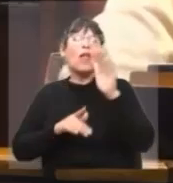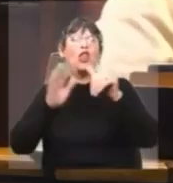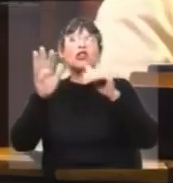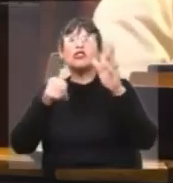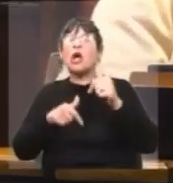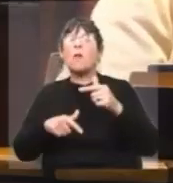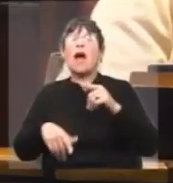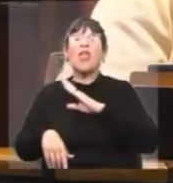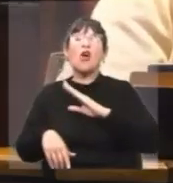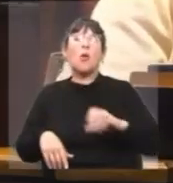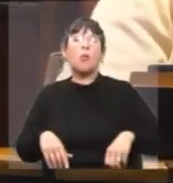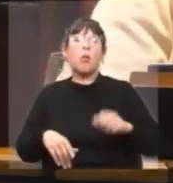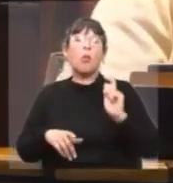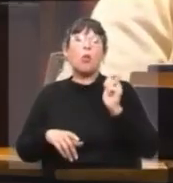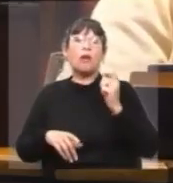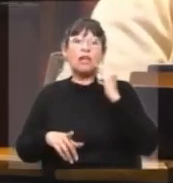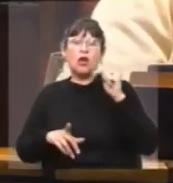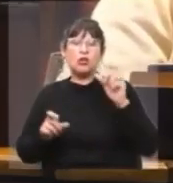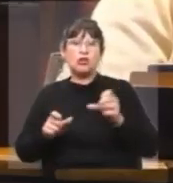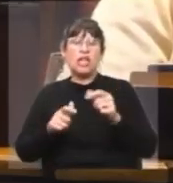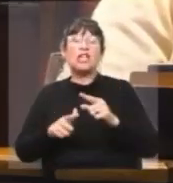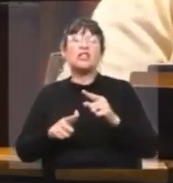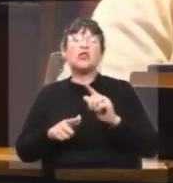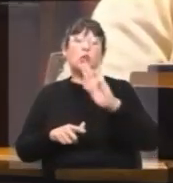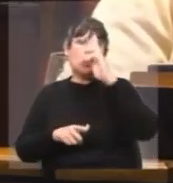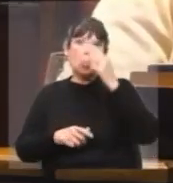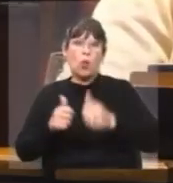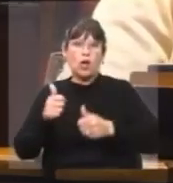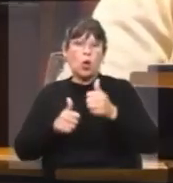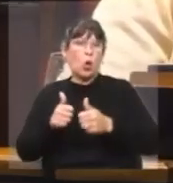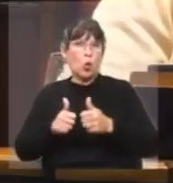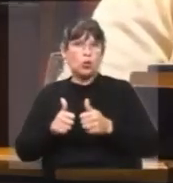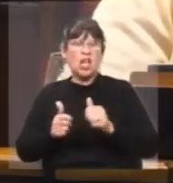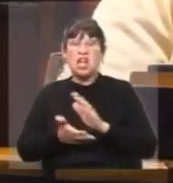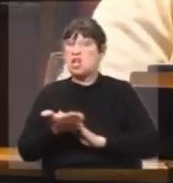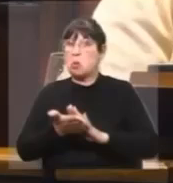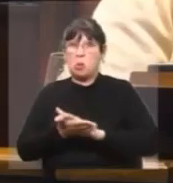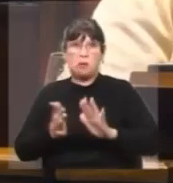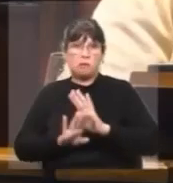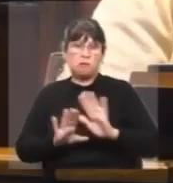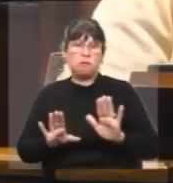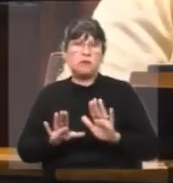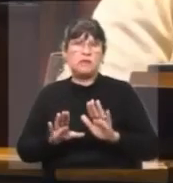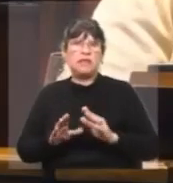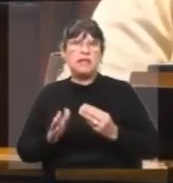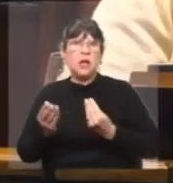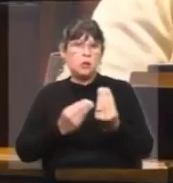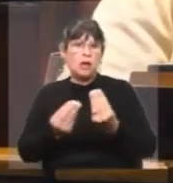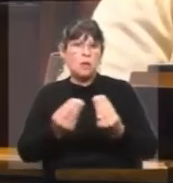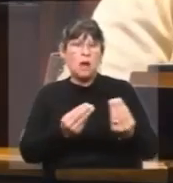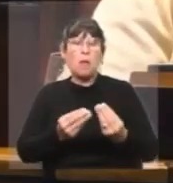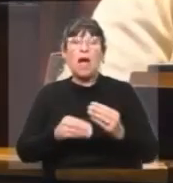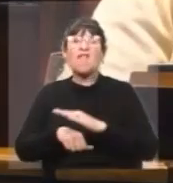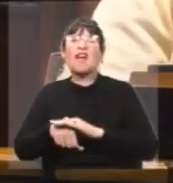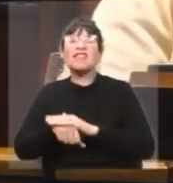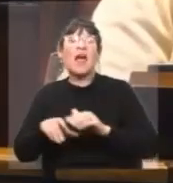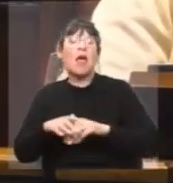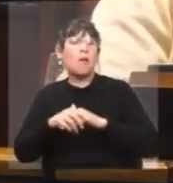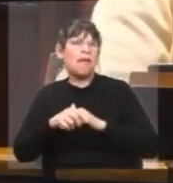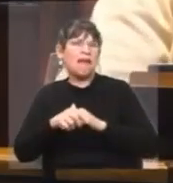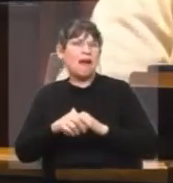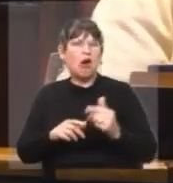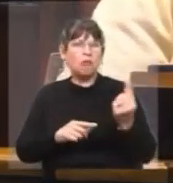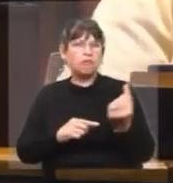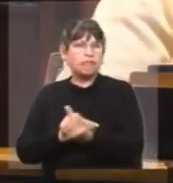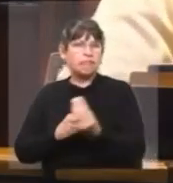hecho la intendencia de Soriano en Uruguay concursa por ejemplo ninguno los ingresos se basan en amistad y en el criterio